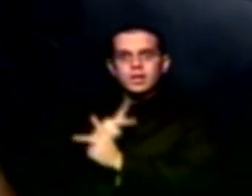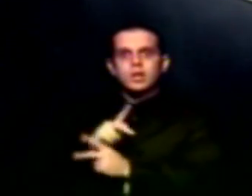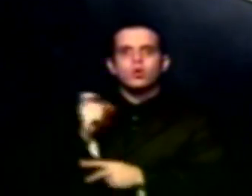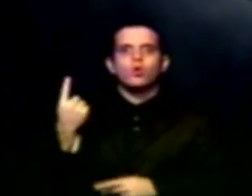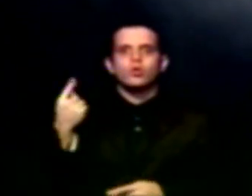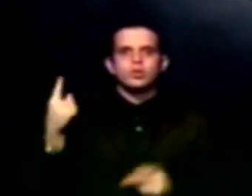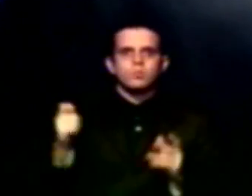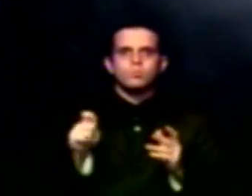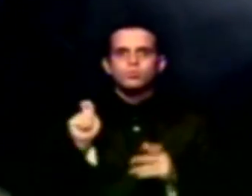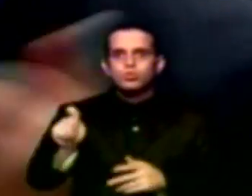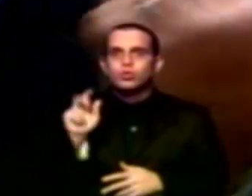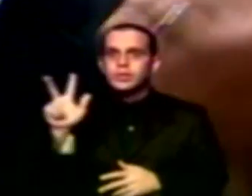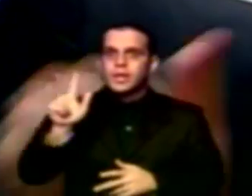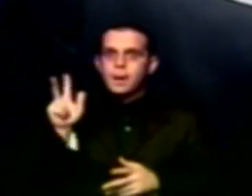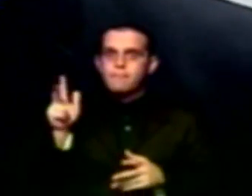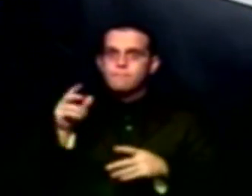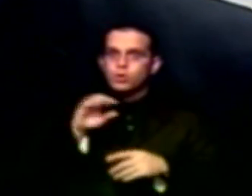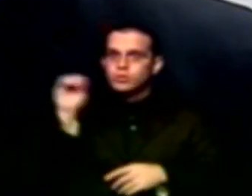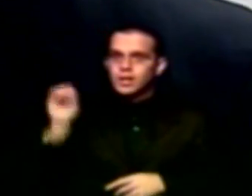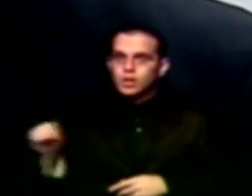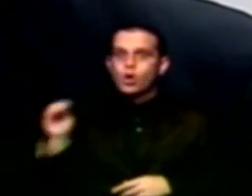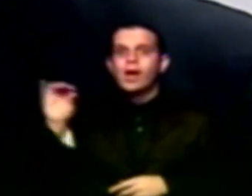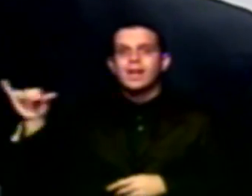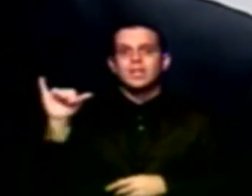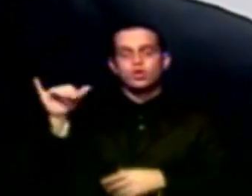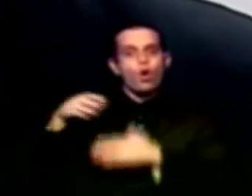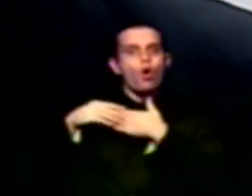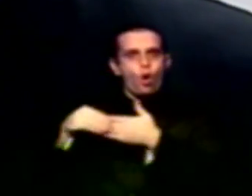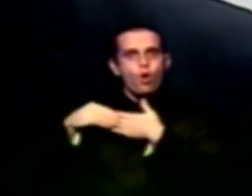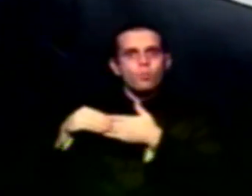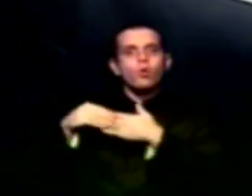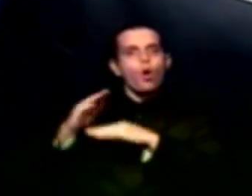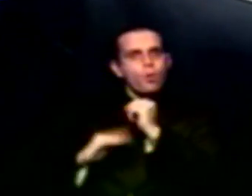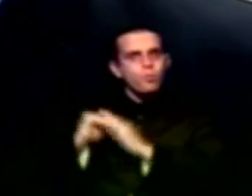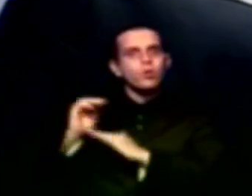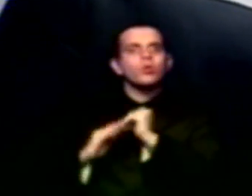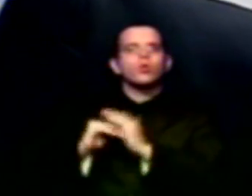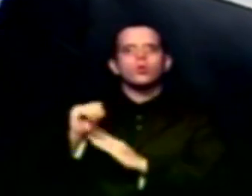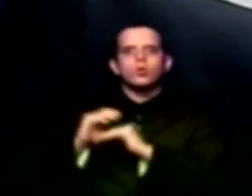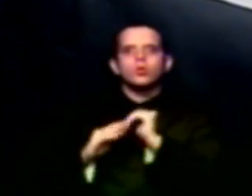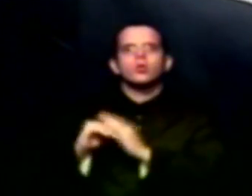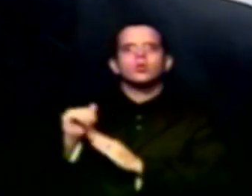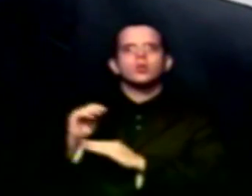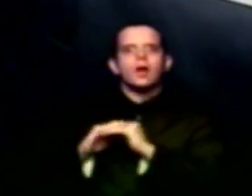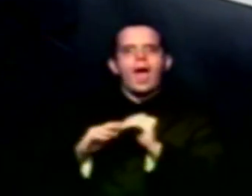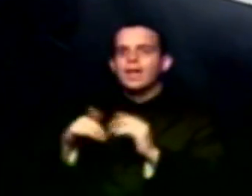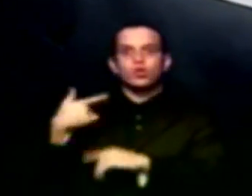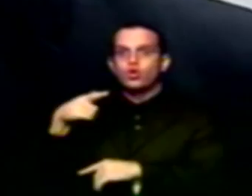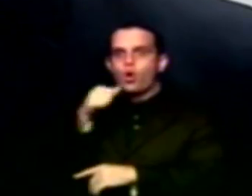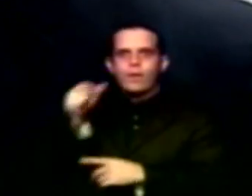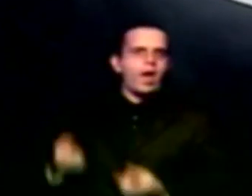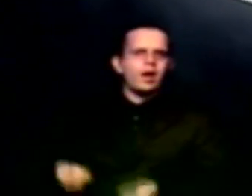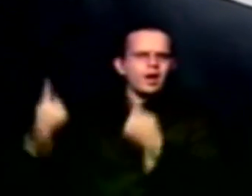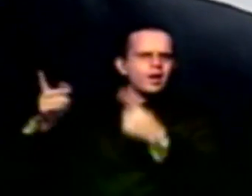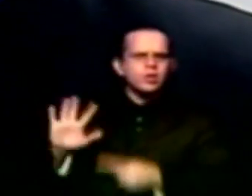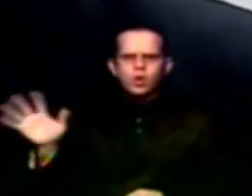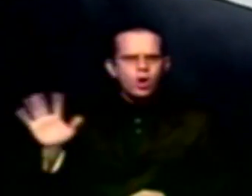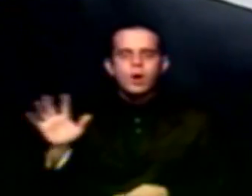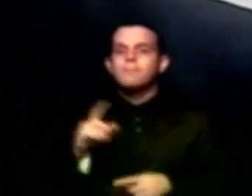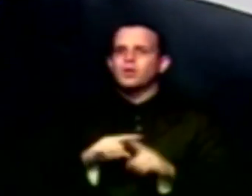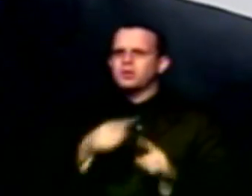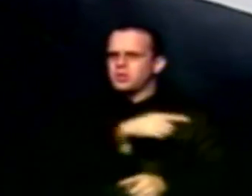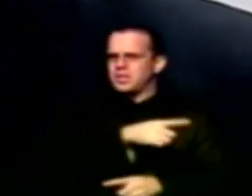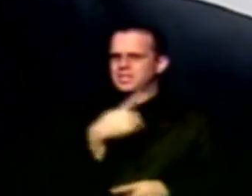capacidad prestataria muy cómoda, que como dije en la vista, no es que se debe utilizar, porque hay que usarlo para siendo responsable, pero el decir que no tenemos